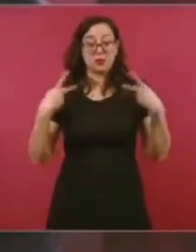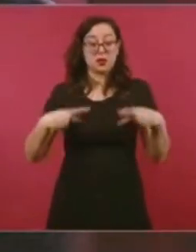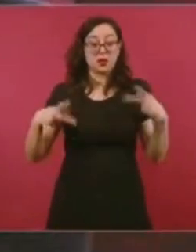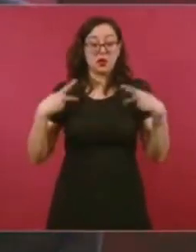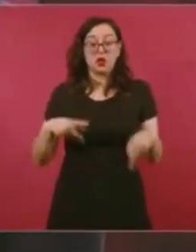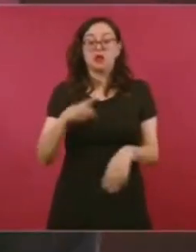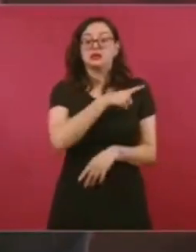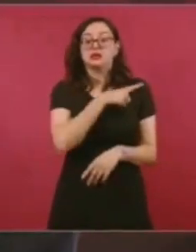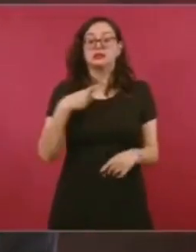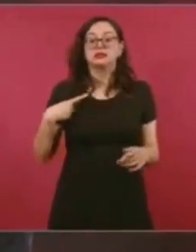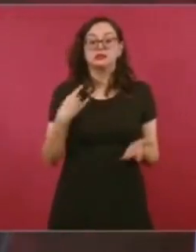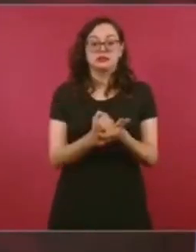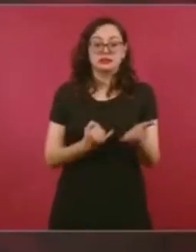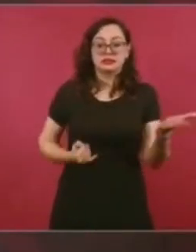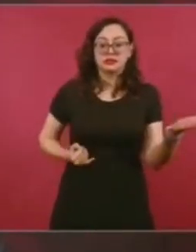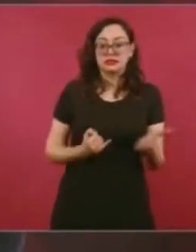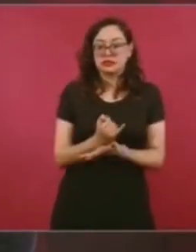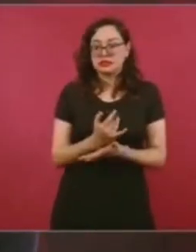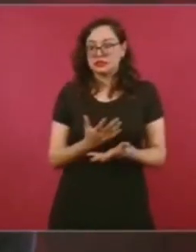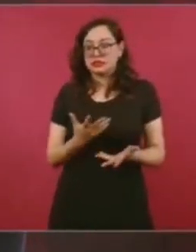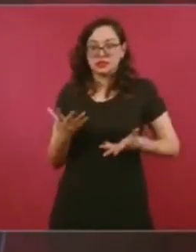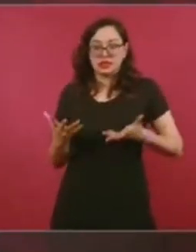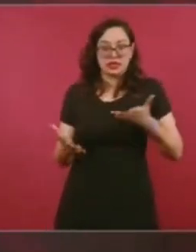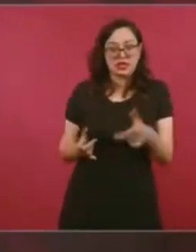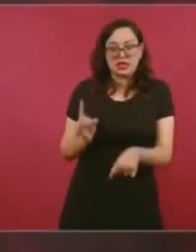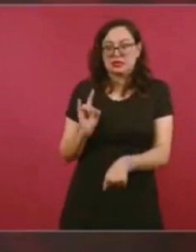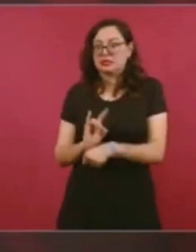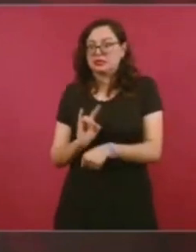y no hay para dónde